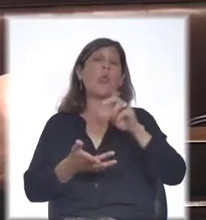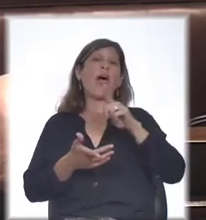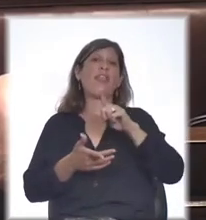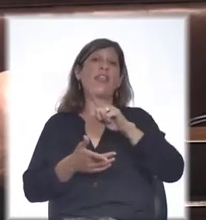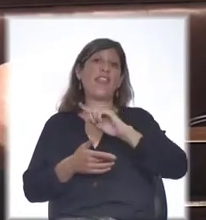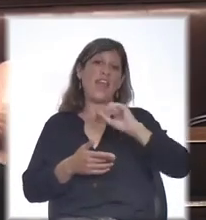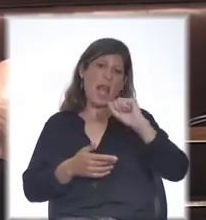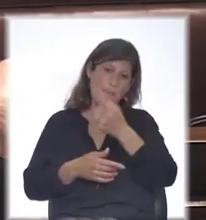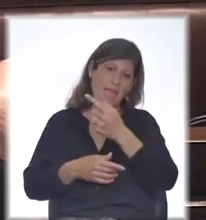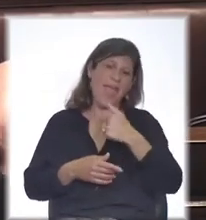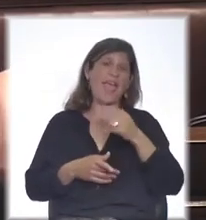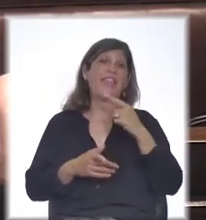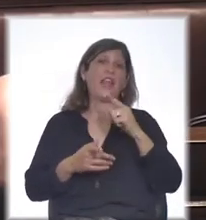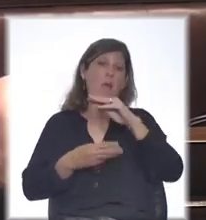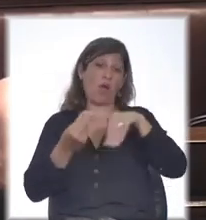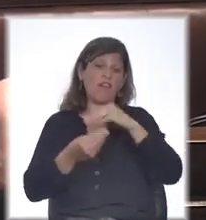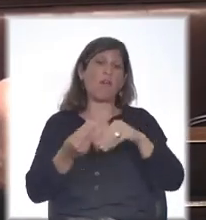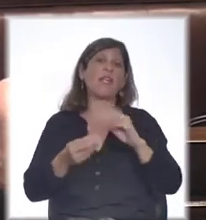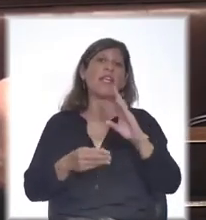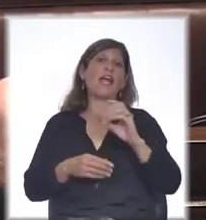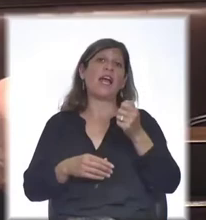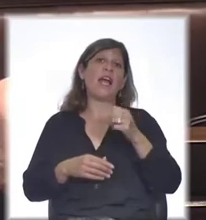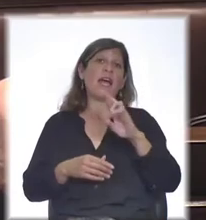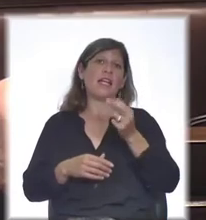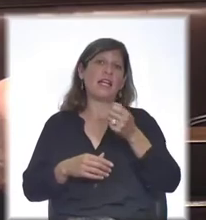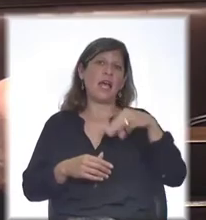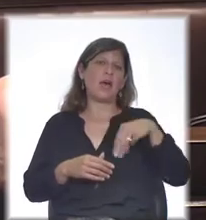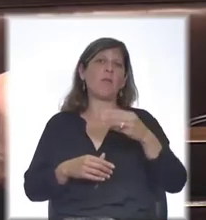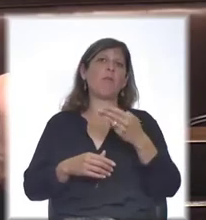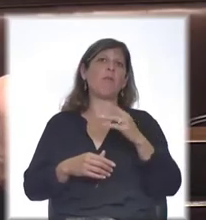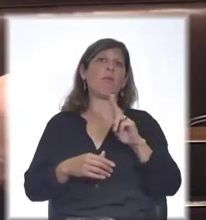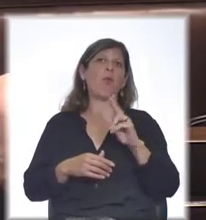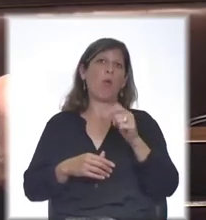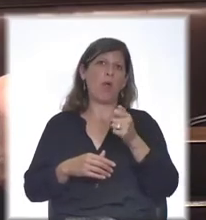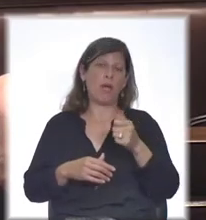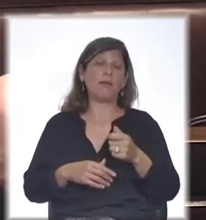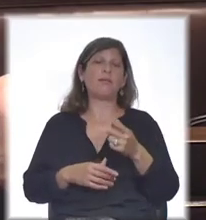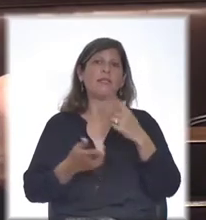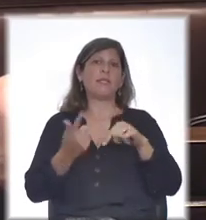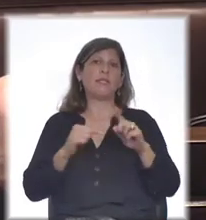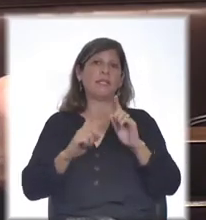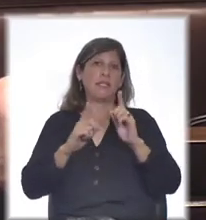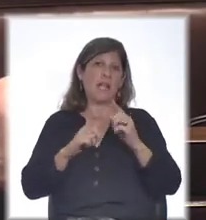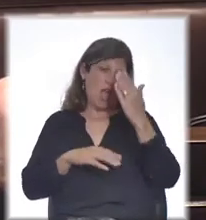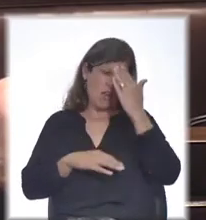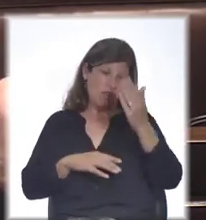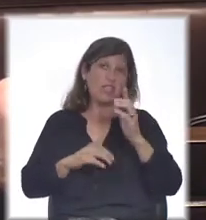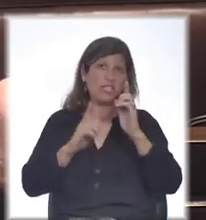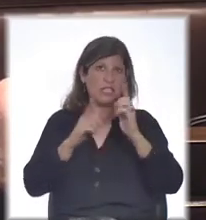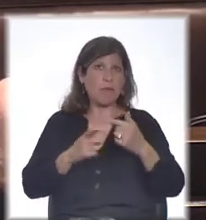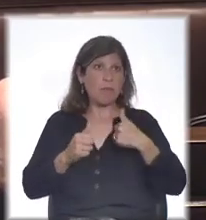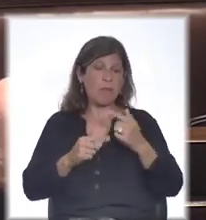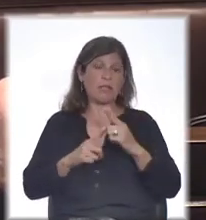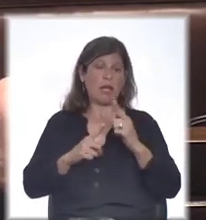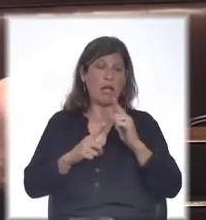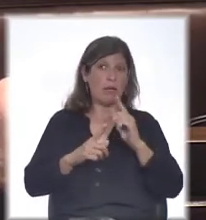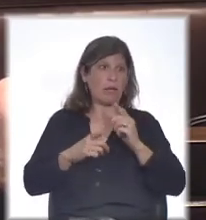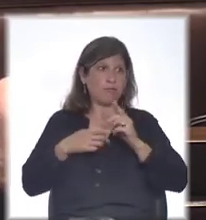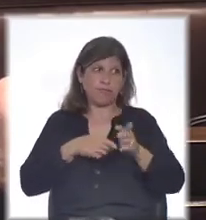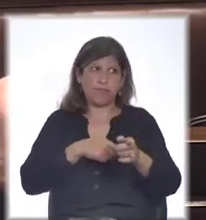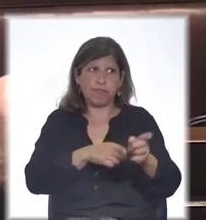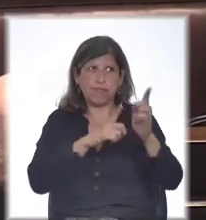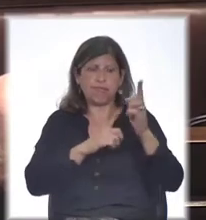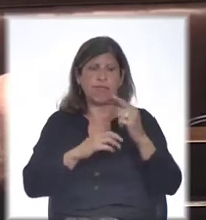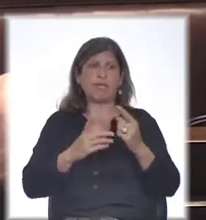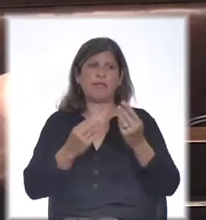Carámbula, y también el semanario Pinal, fundado por Enrique Tarigo. El Frente Amplio se encontraba también proscripto, perseguido, con